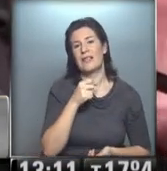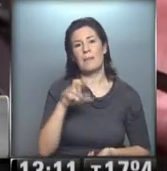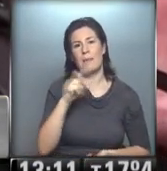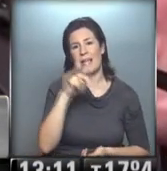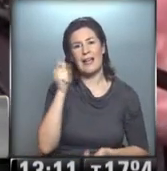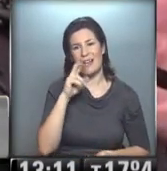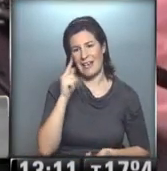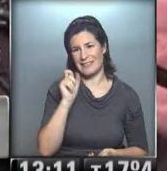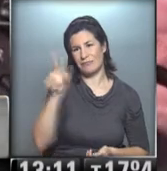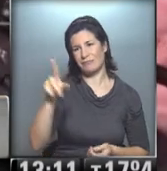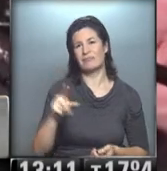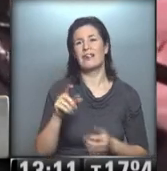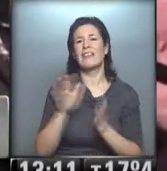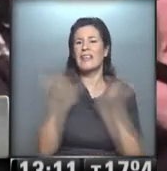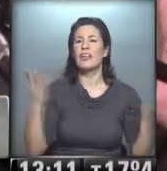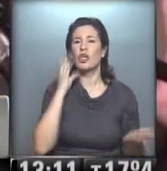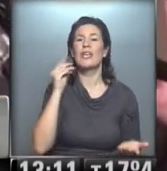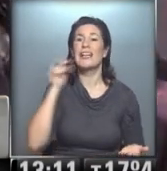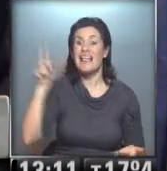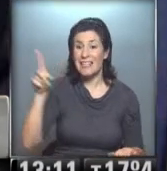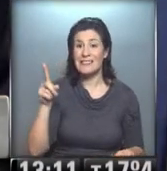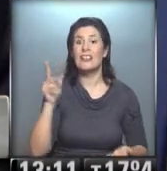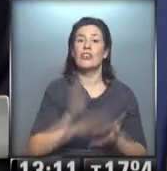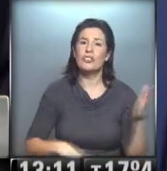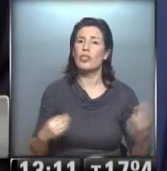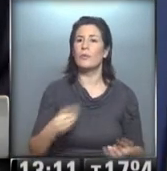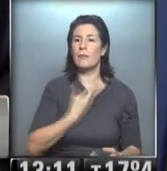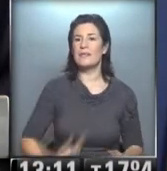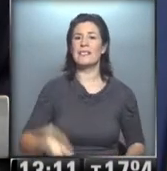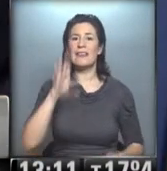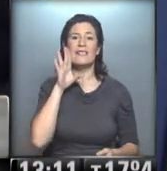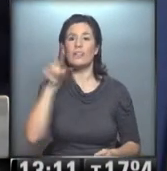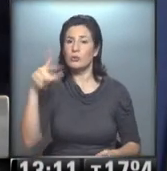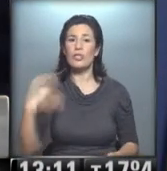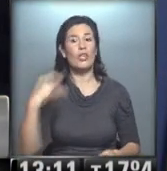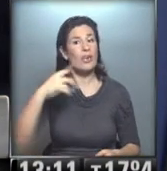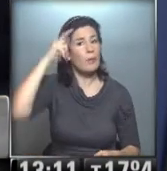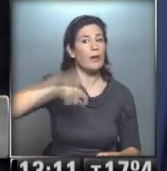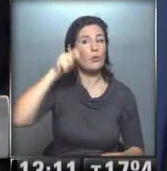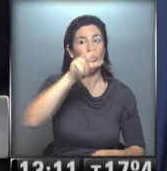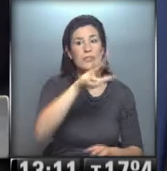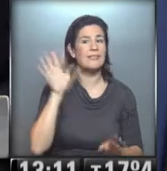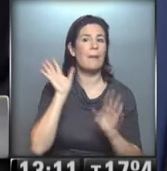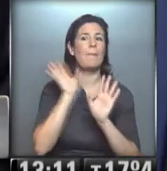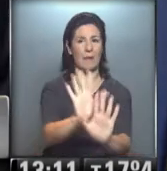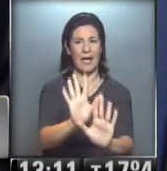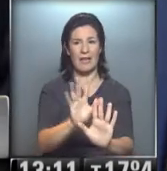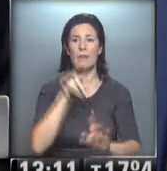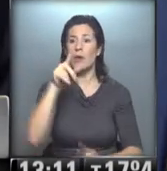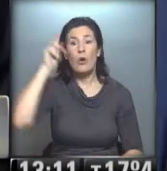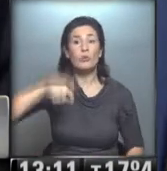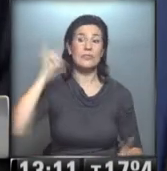del periódico inglés the guardian sobre la potestad del presidente obama de frenar el fallo de griesa porque éste